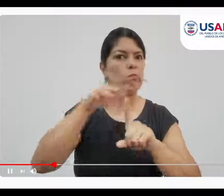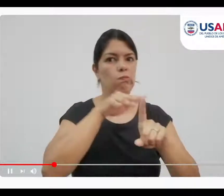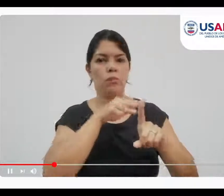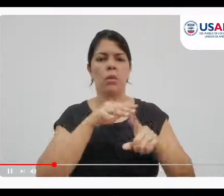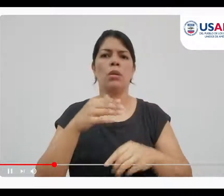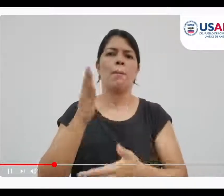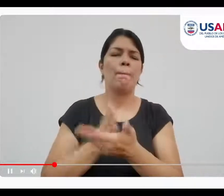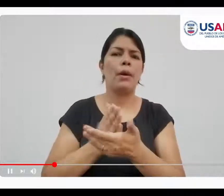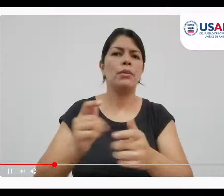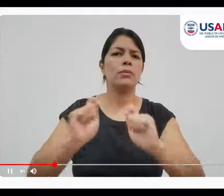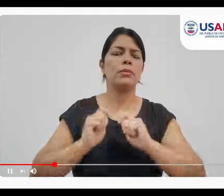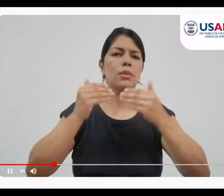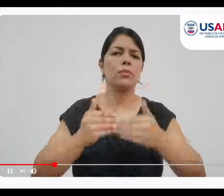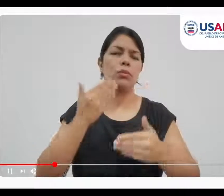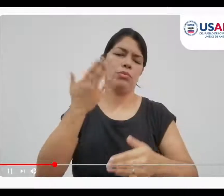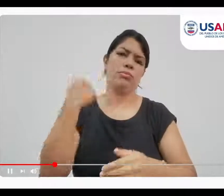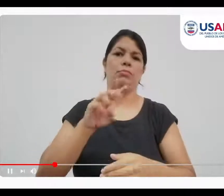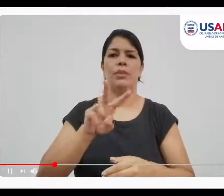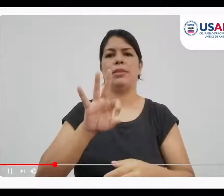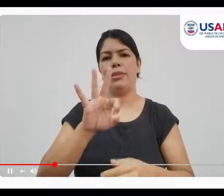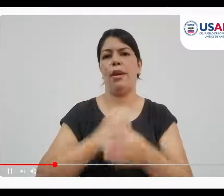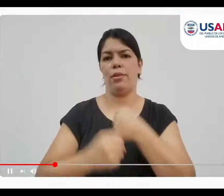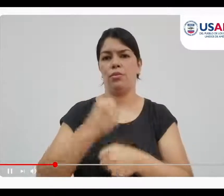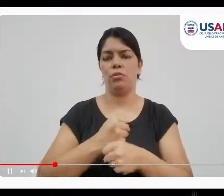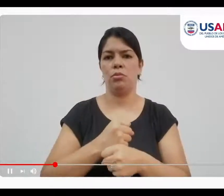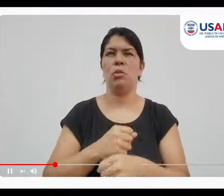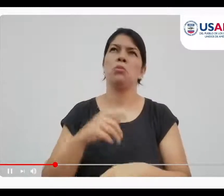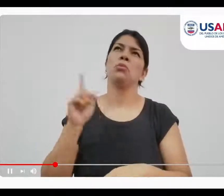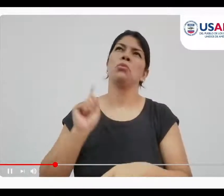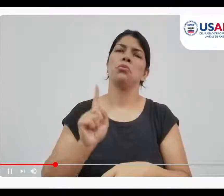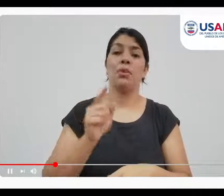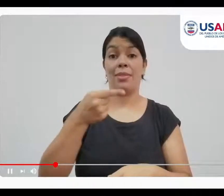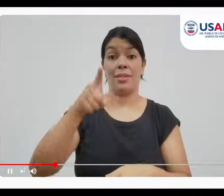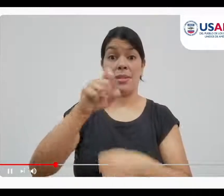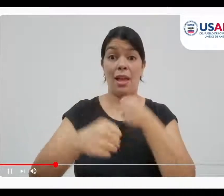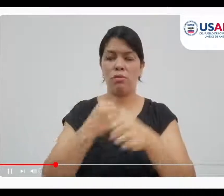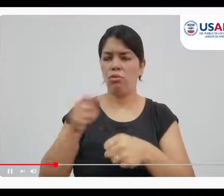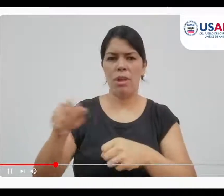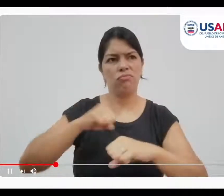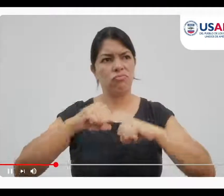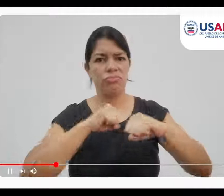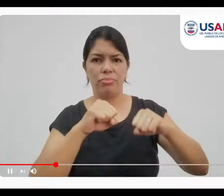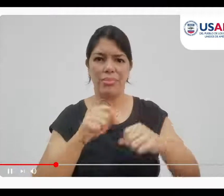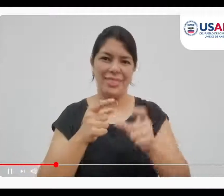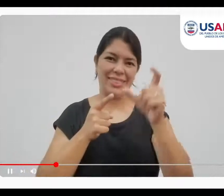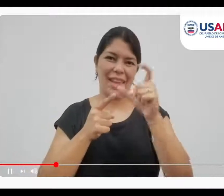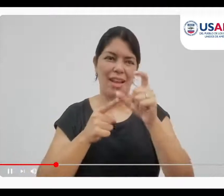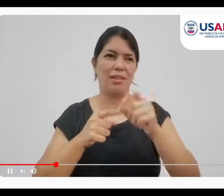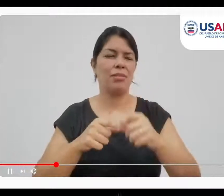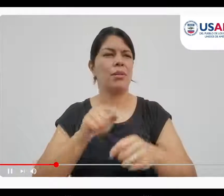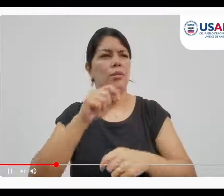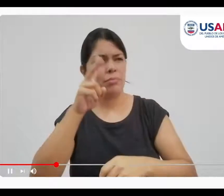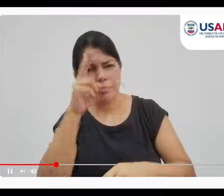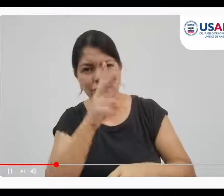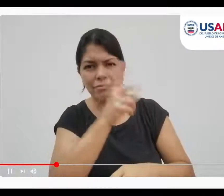años adquirió su discapacidad y desde hace más de 16 trabaja por los derechos de las personas con discapacidad en el municipio de Ciénaga